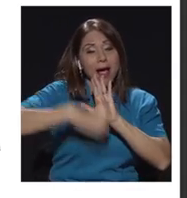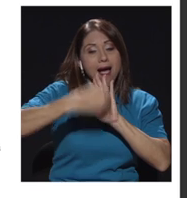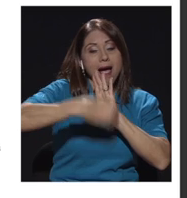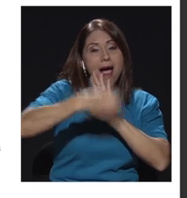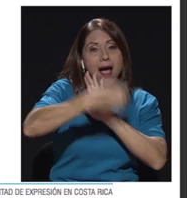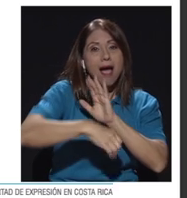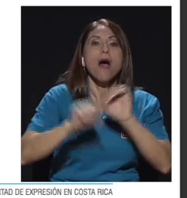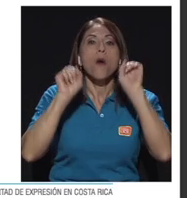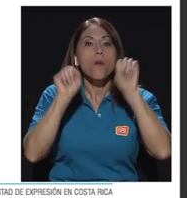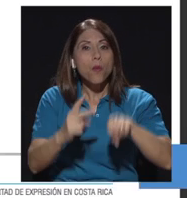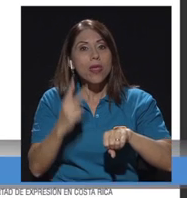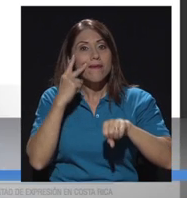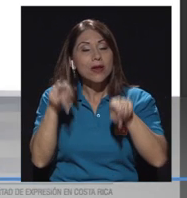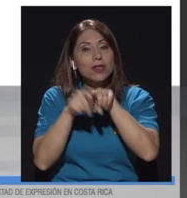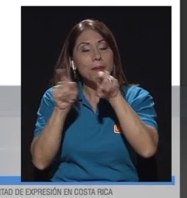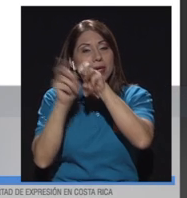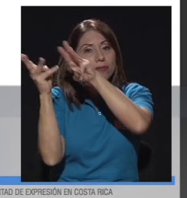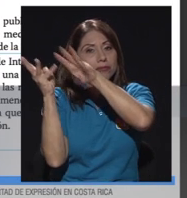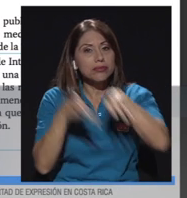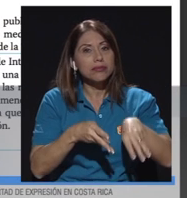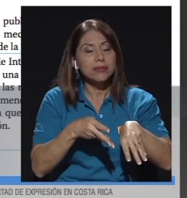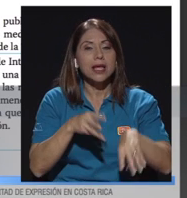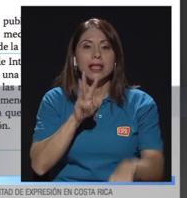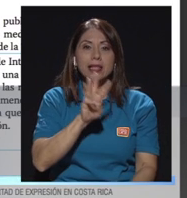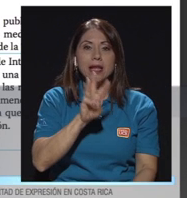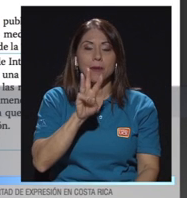puede consultarse y descargarse en la dirección